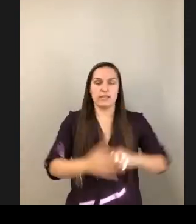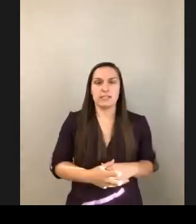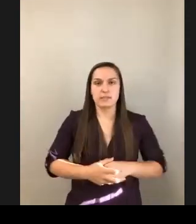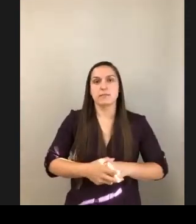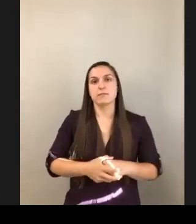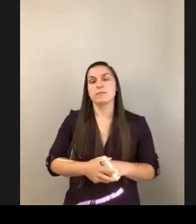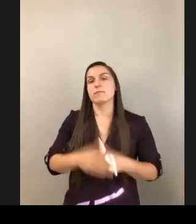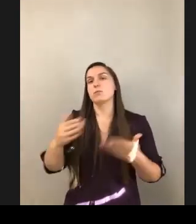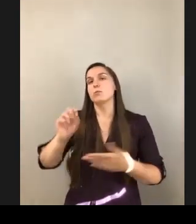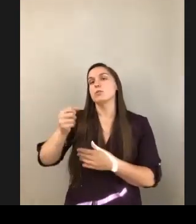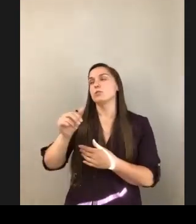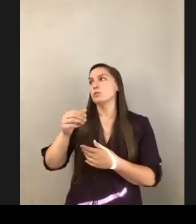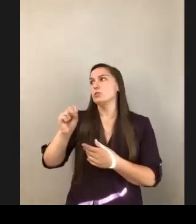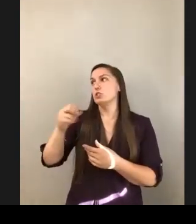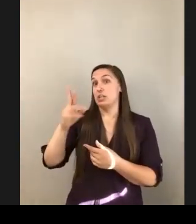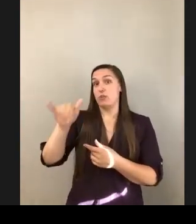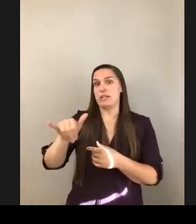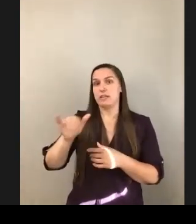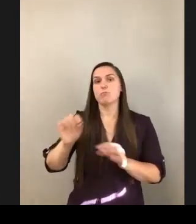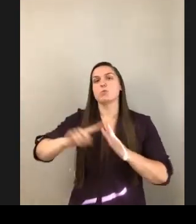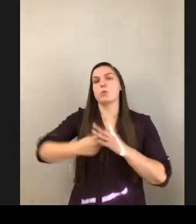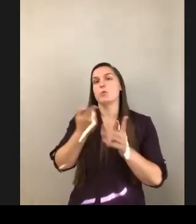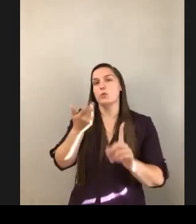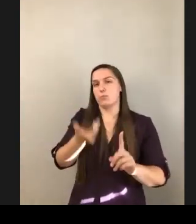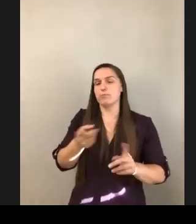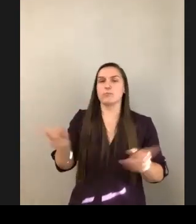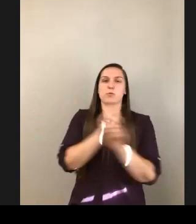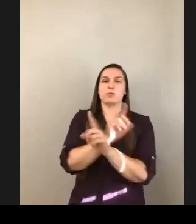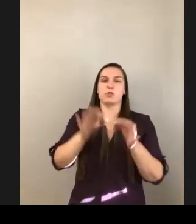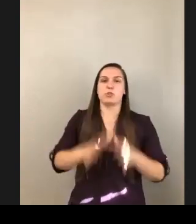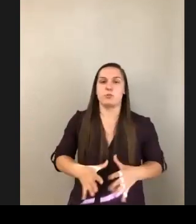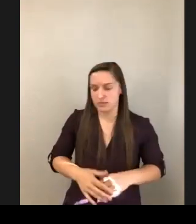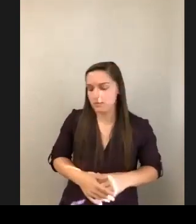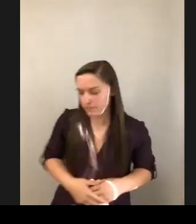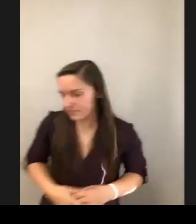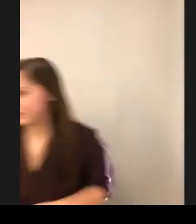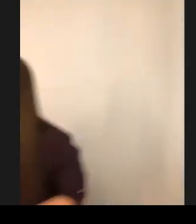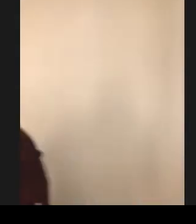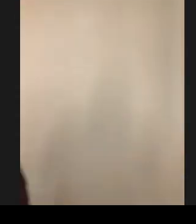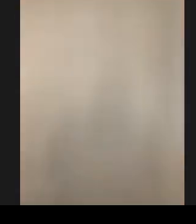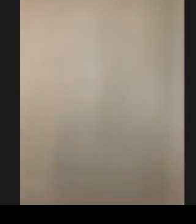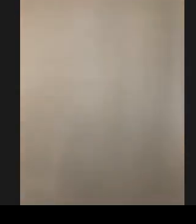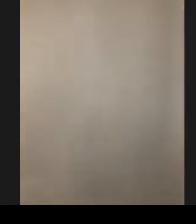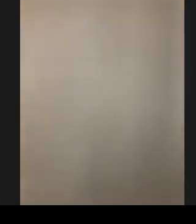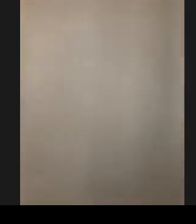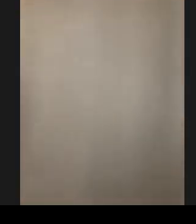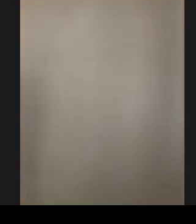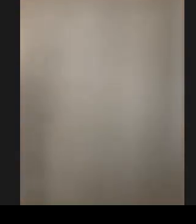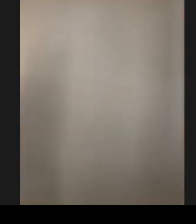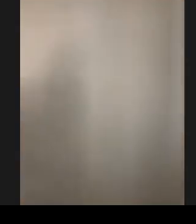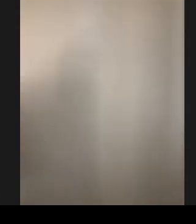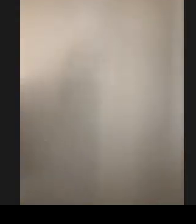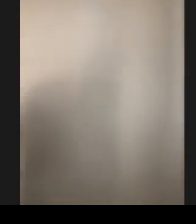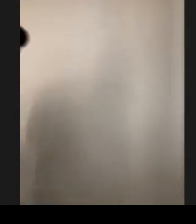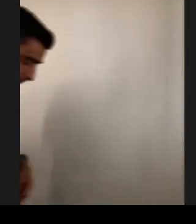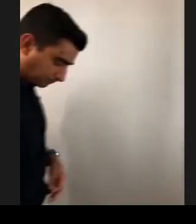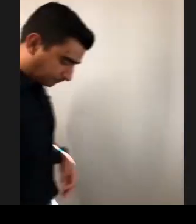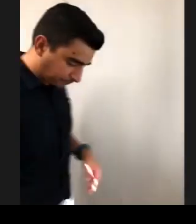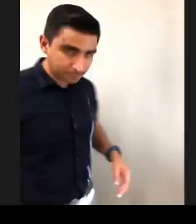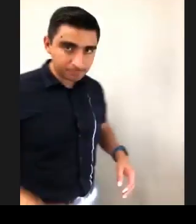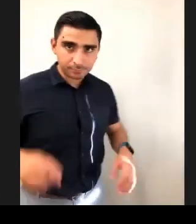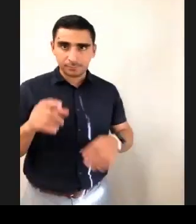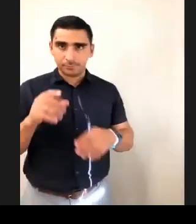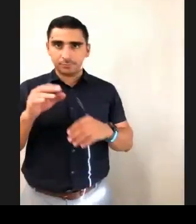grupos históricamente excluidos. ¿Quiere que lo repita? ¿Cómo se aseguraría de